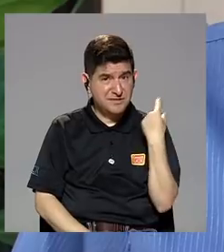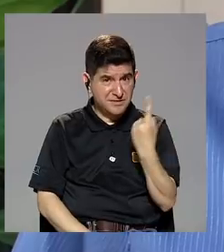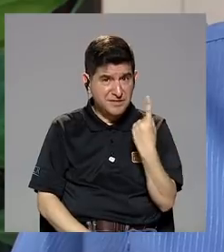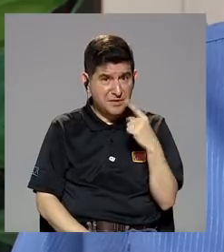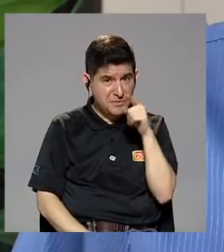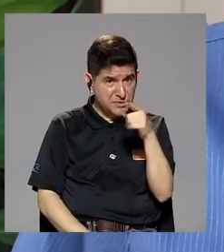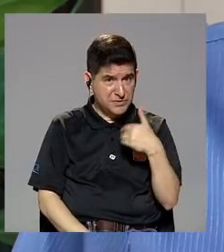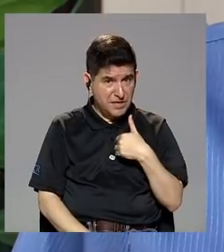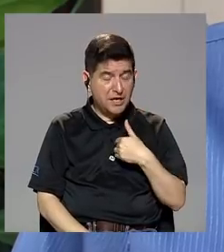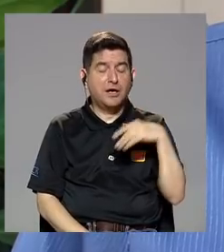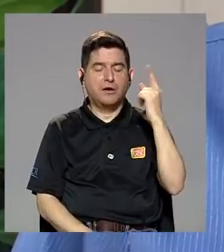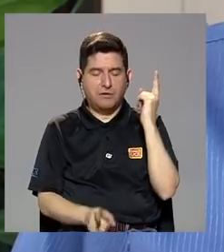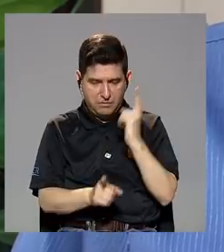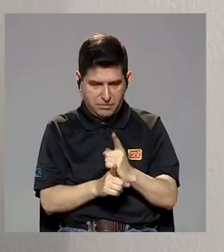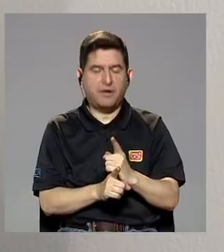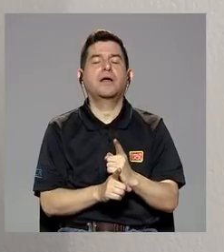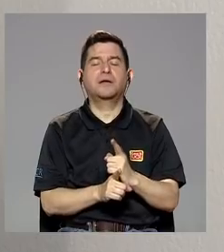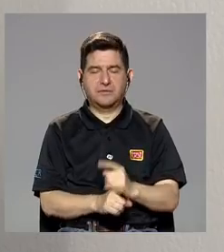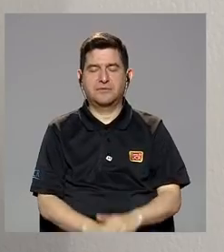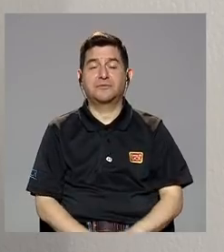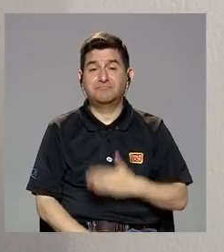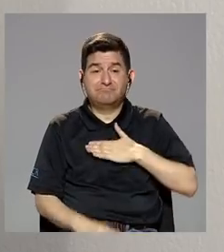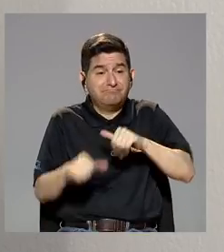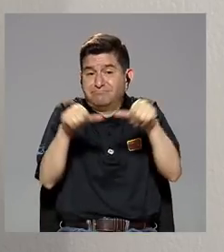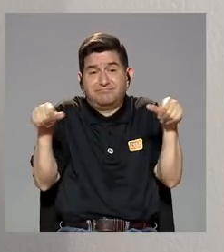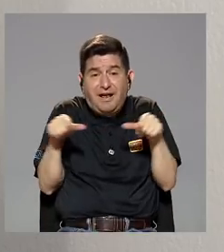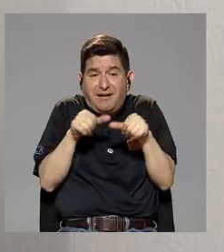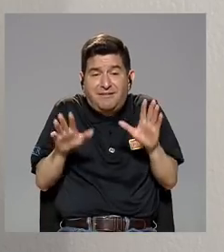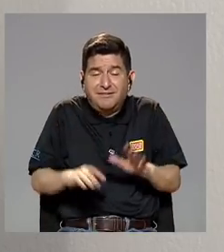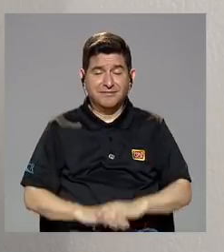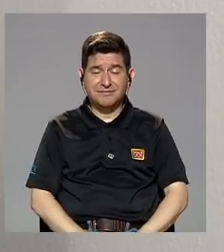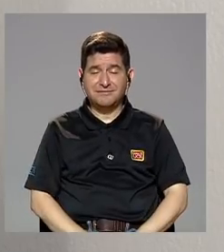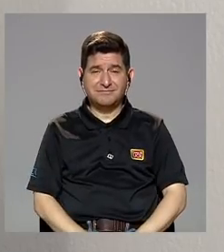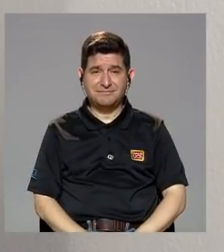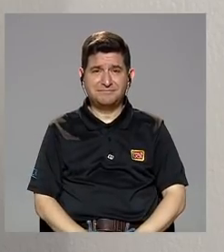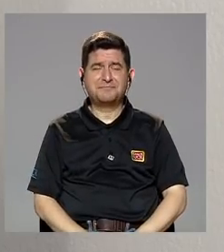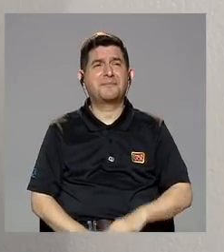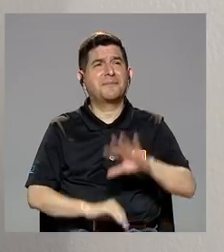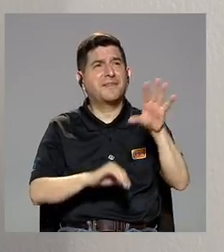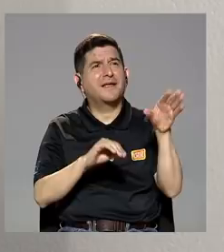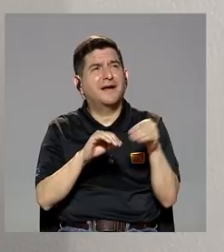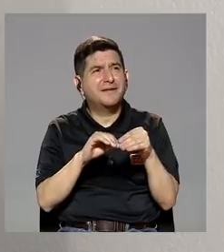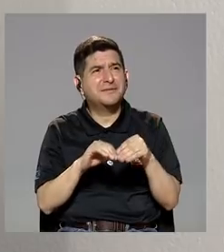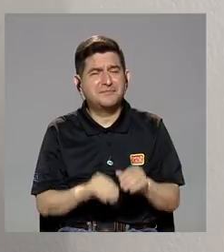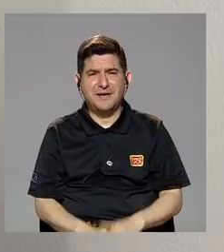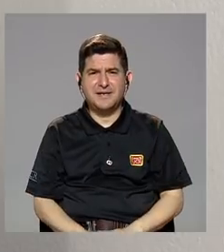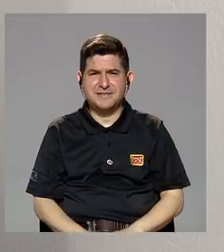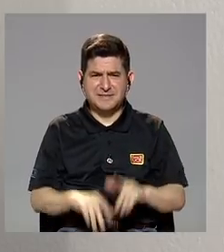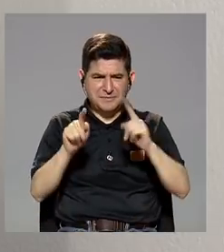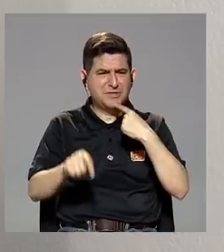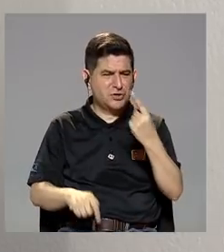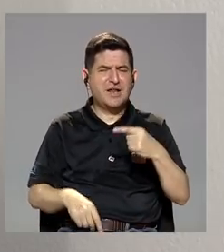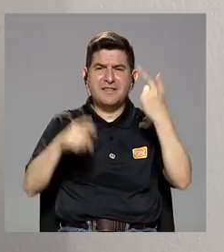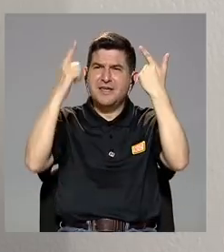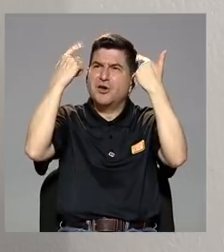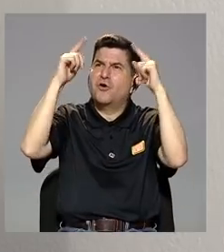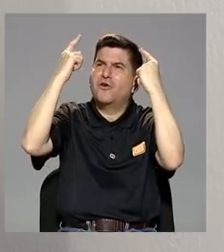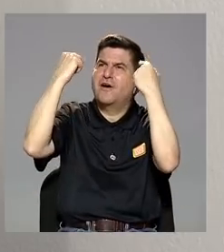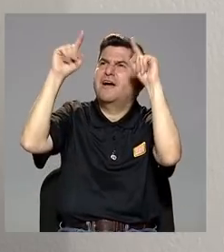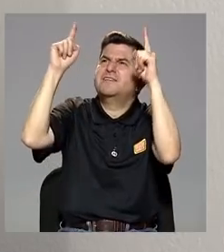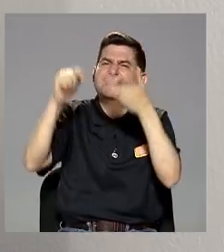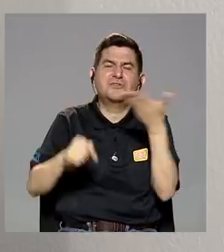siempre encima suyo correcto eso ha sido de los míos además mirada alguien definió el éxito como